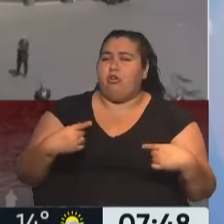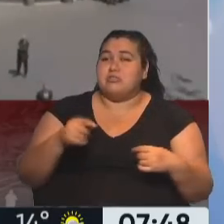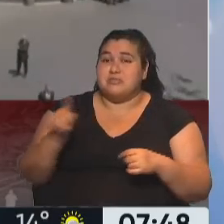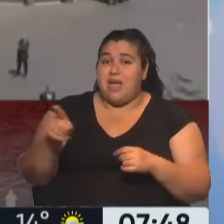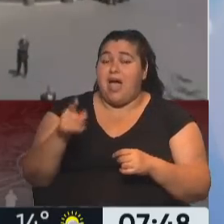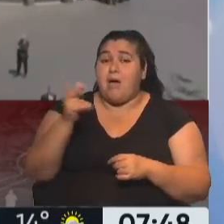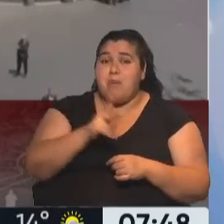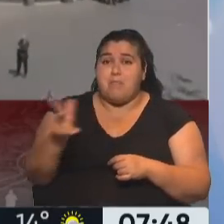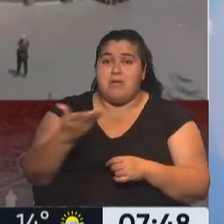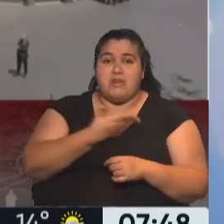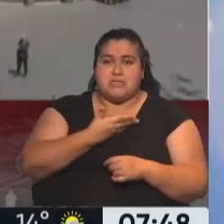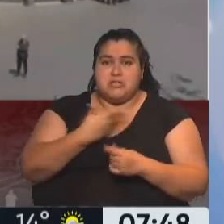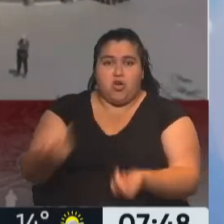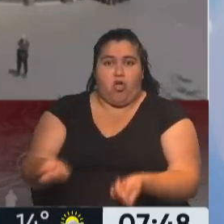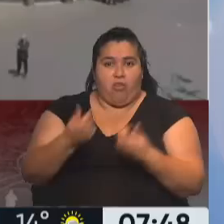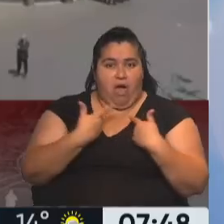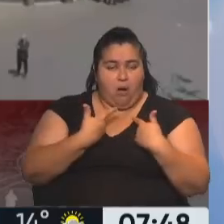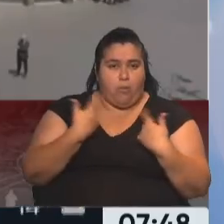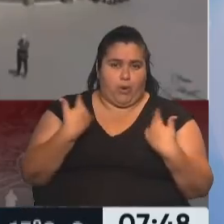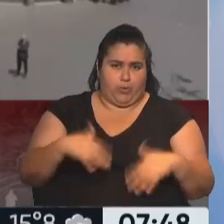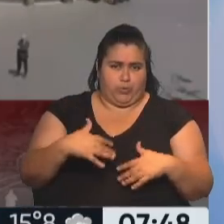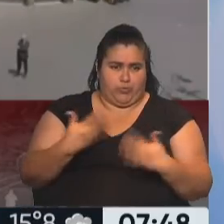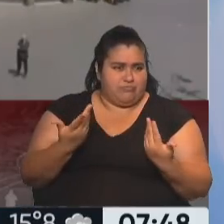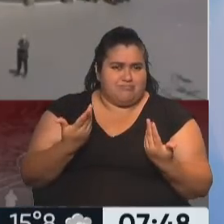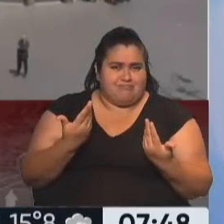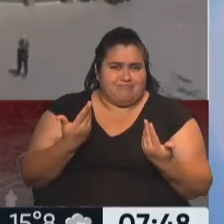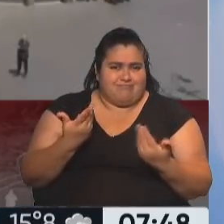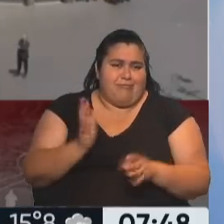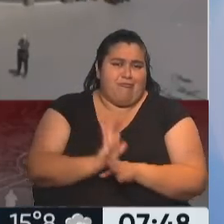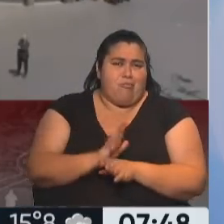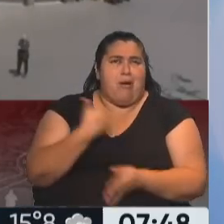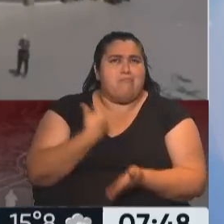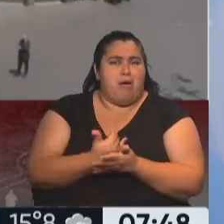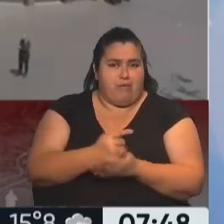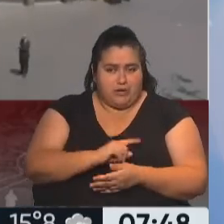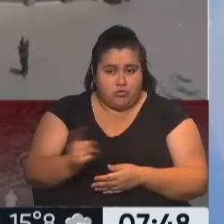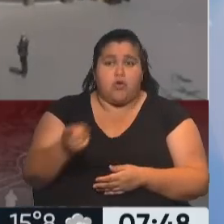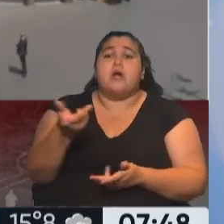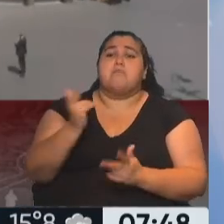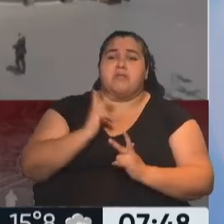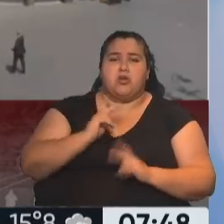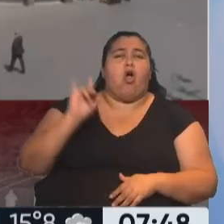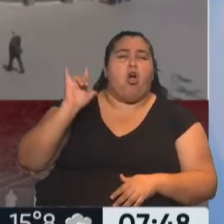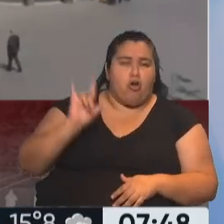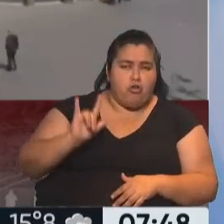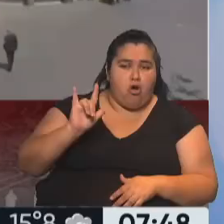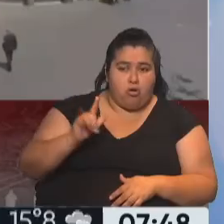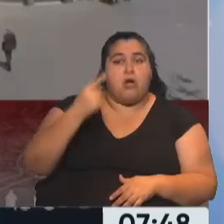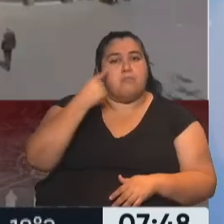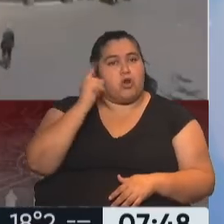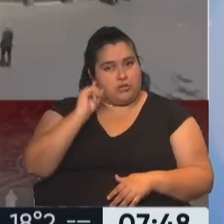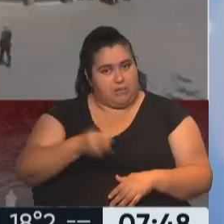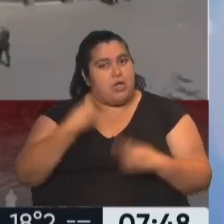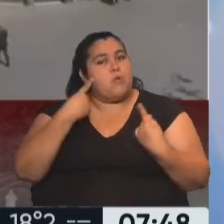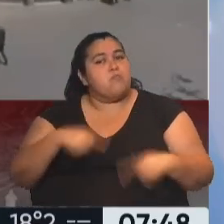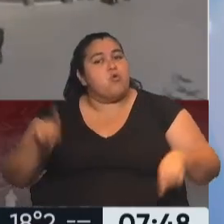no tenían desperdicio. O cuando me dijo, mira, está bien lo del rock, pero no te olvides escuchar el triple concierto